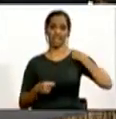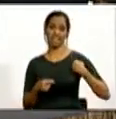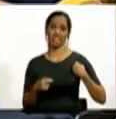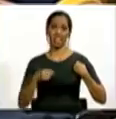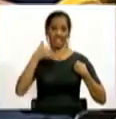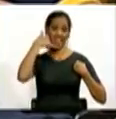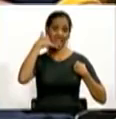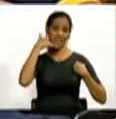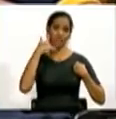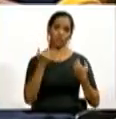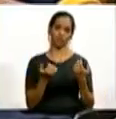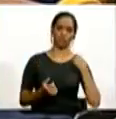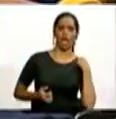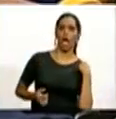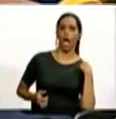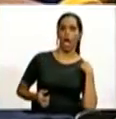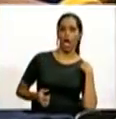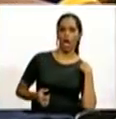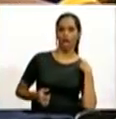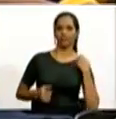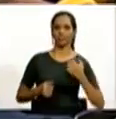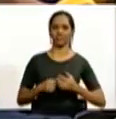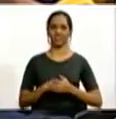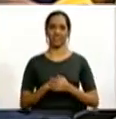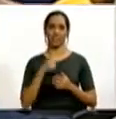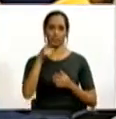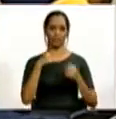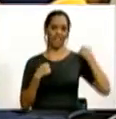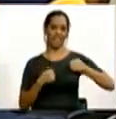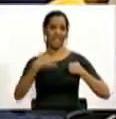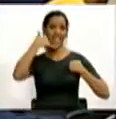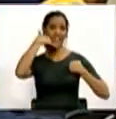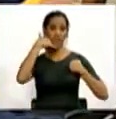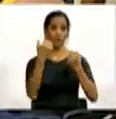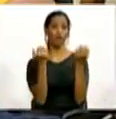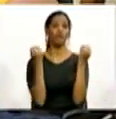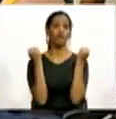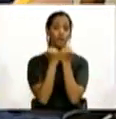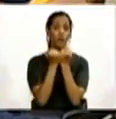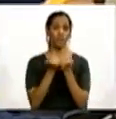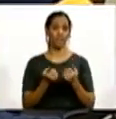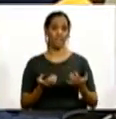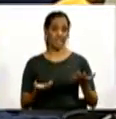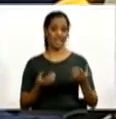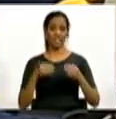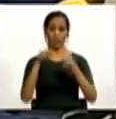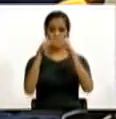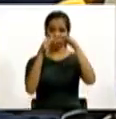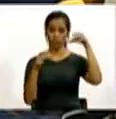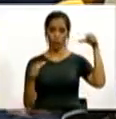iPhone y eso pasa que hermano. Se fue. Tú traes la cartera llena de iPhone y de ¿cómo se llama? De forros estos que son blindados, tú si tan rosa,